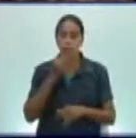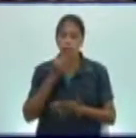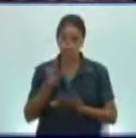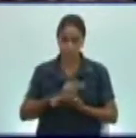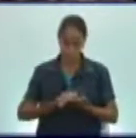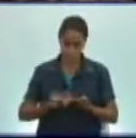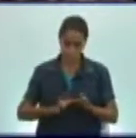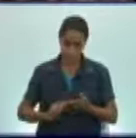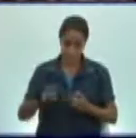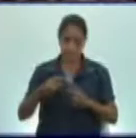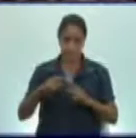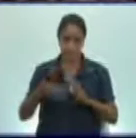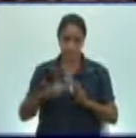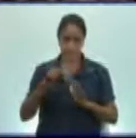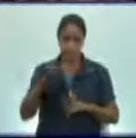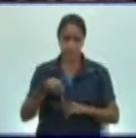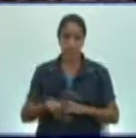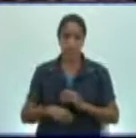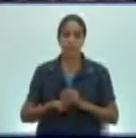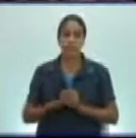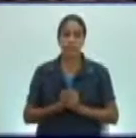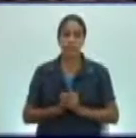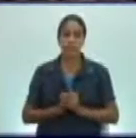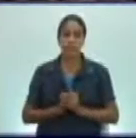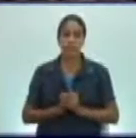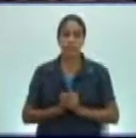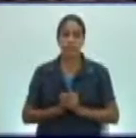el tema de la clase de hoy.